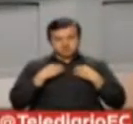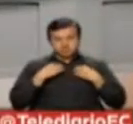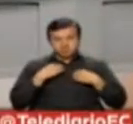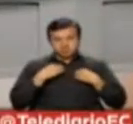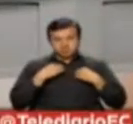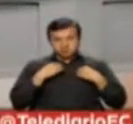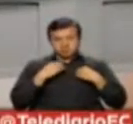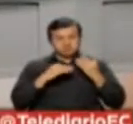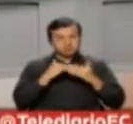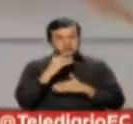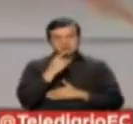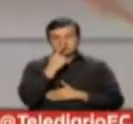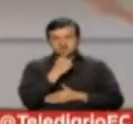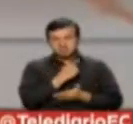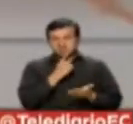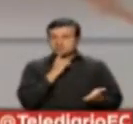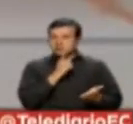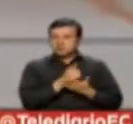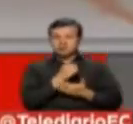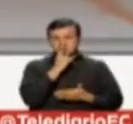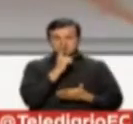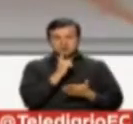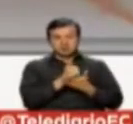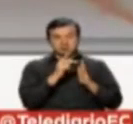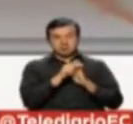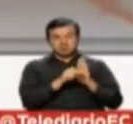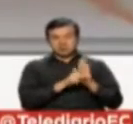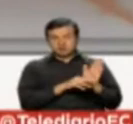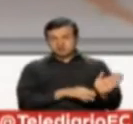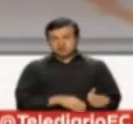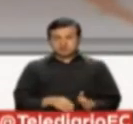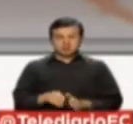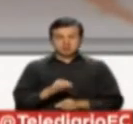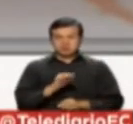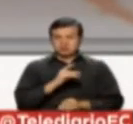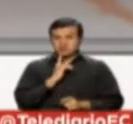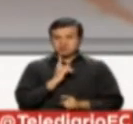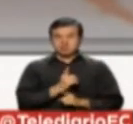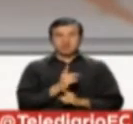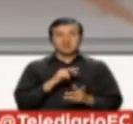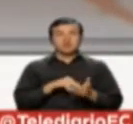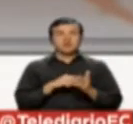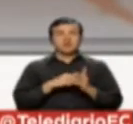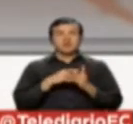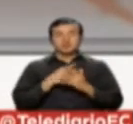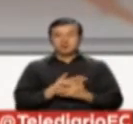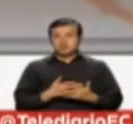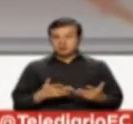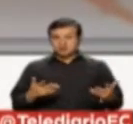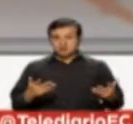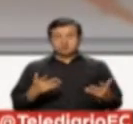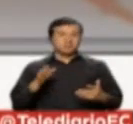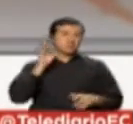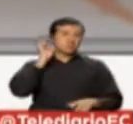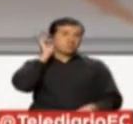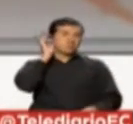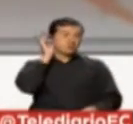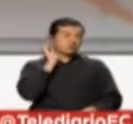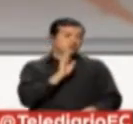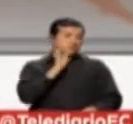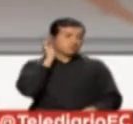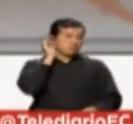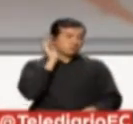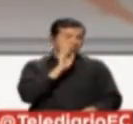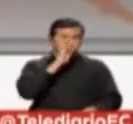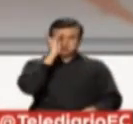sería un paso bien interesante dentro de esta agenda regulatoria que le llamamos nosotros que es el hecho de que las chicas puedan